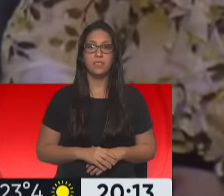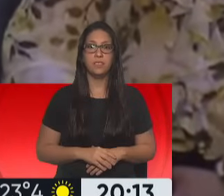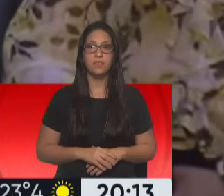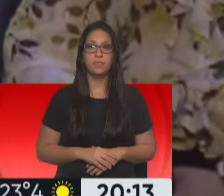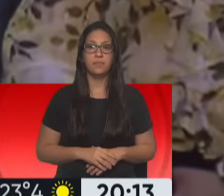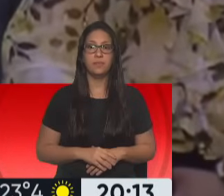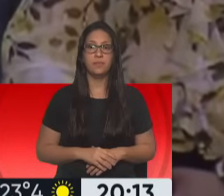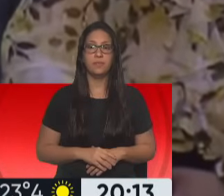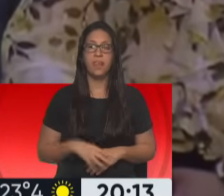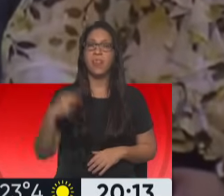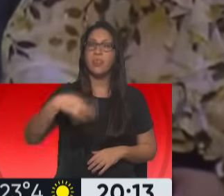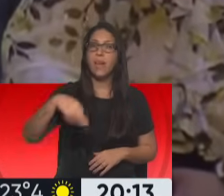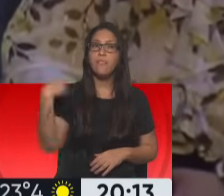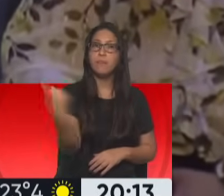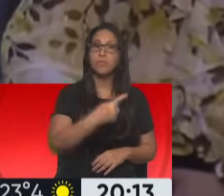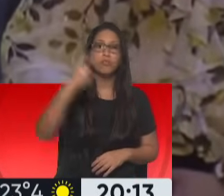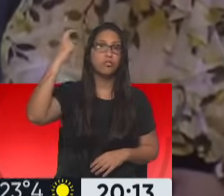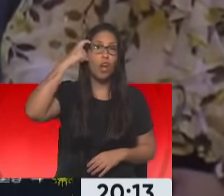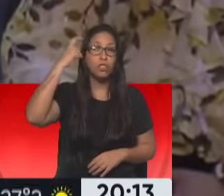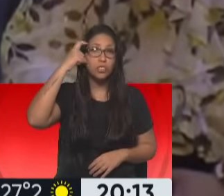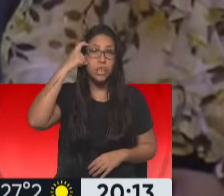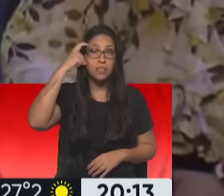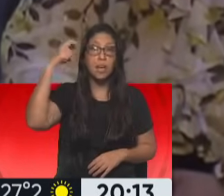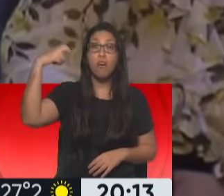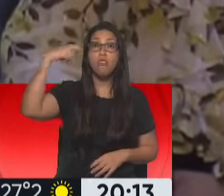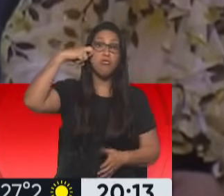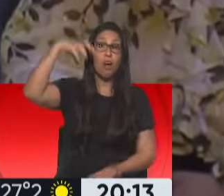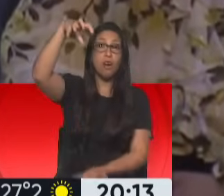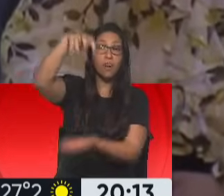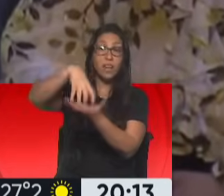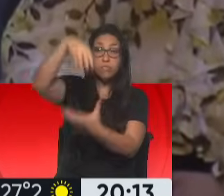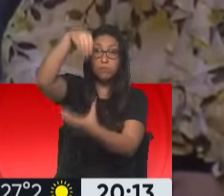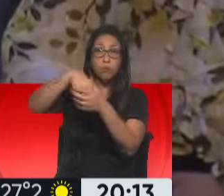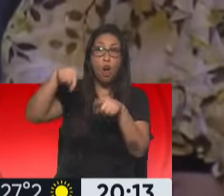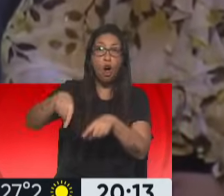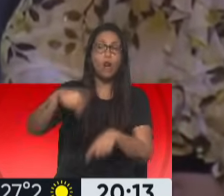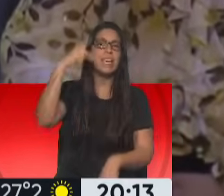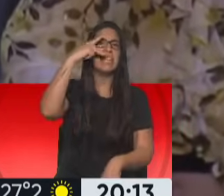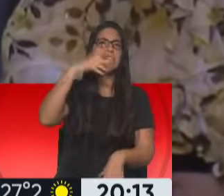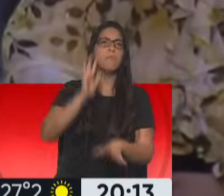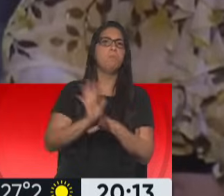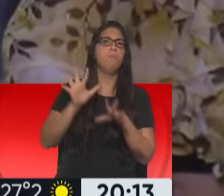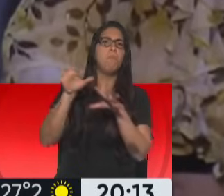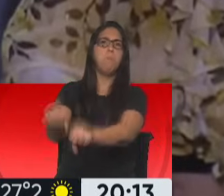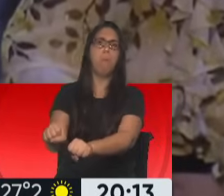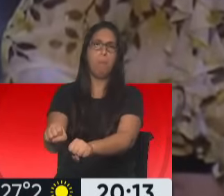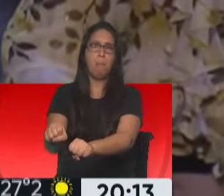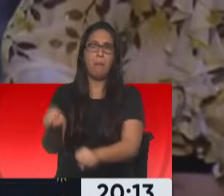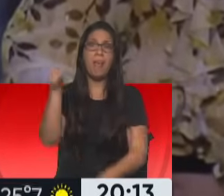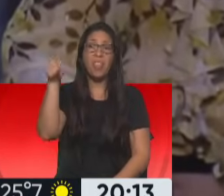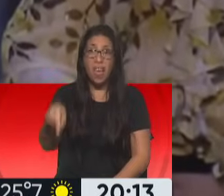Tenemos que tomar conciencia que hoy el Congreso está secuestrado por el kirchnerismo y desde